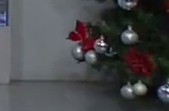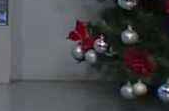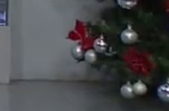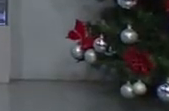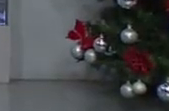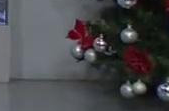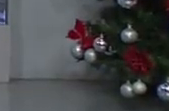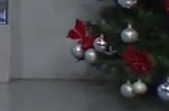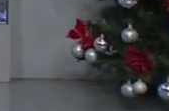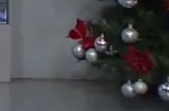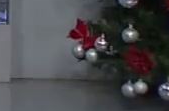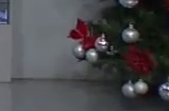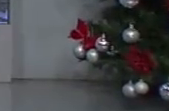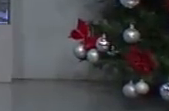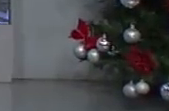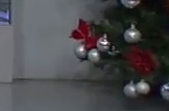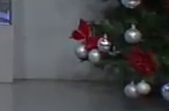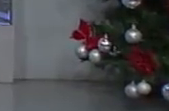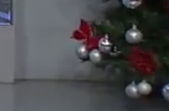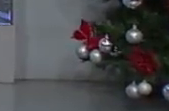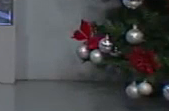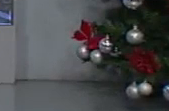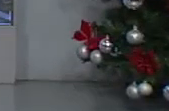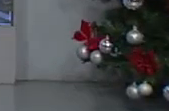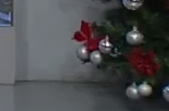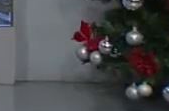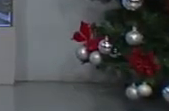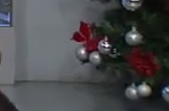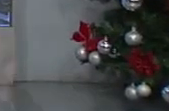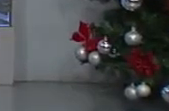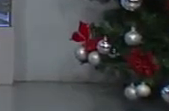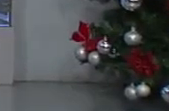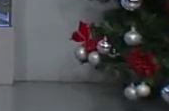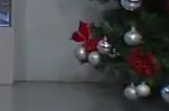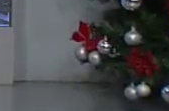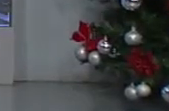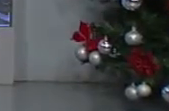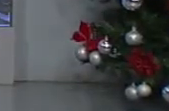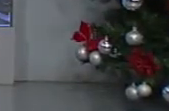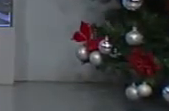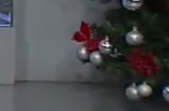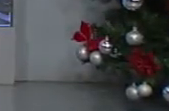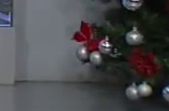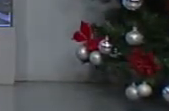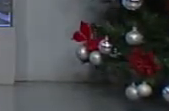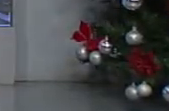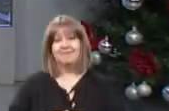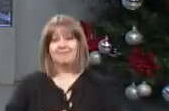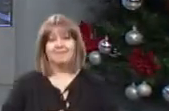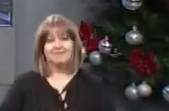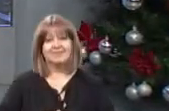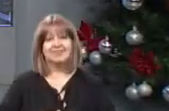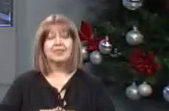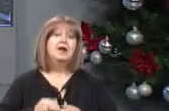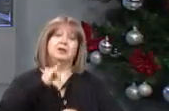al 330 pesos y ya hoy estamos todos con los ojos abiertos, porque creo que todos en casa dijo, ¿viste a cuánto está el